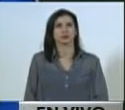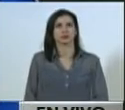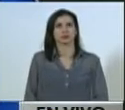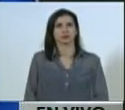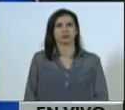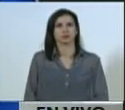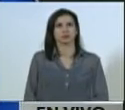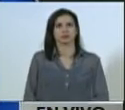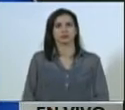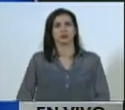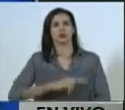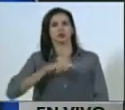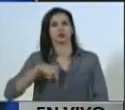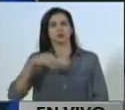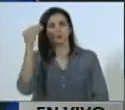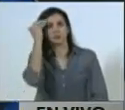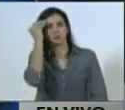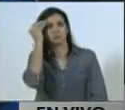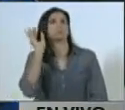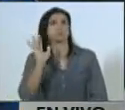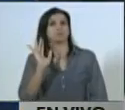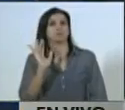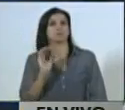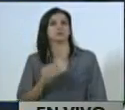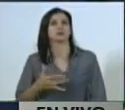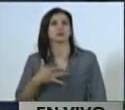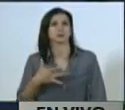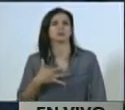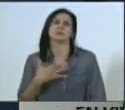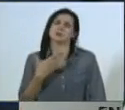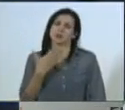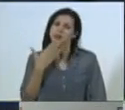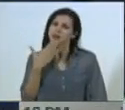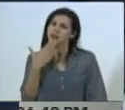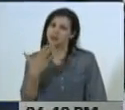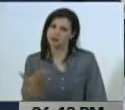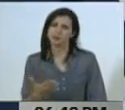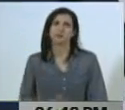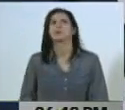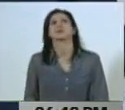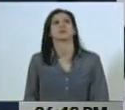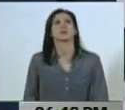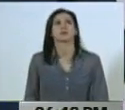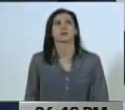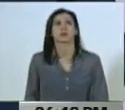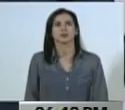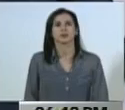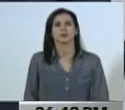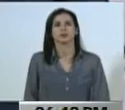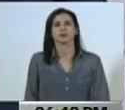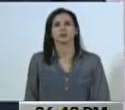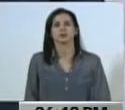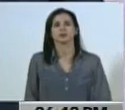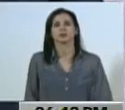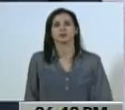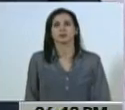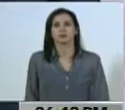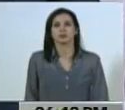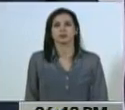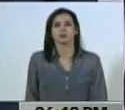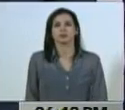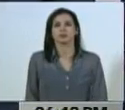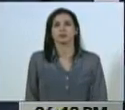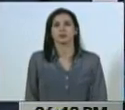nosotros también una razón adicional para estarle agradecido, presidente. Your leadership and your commitment